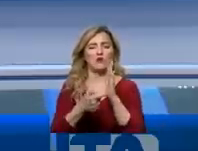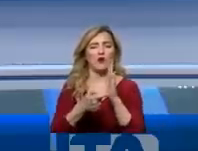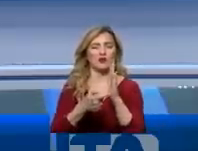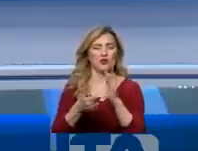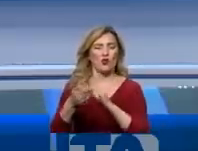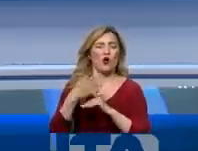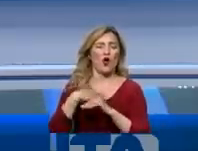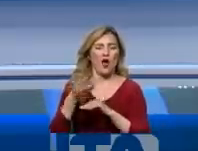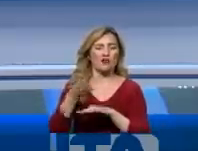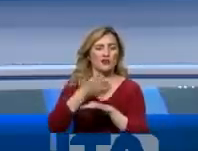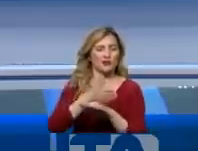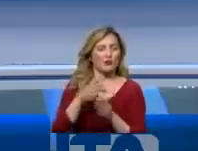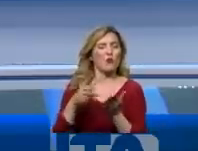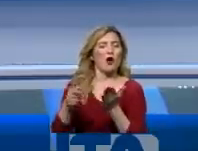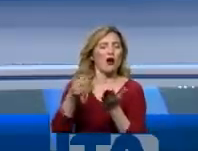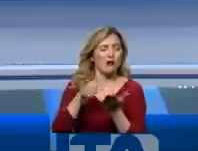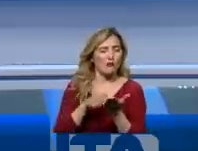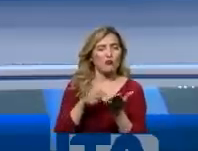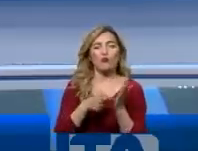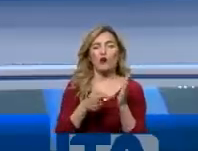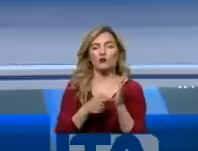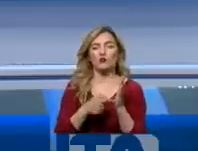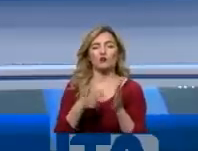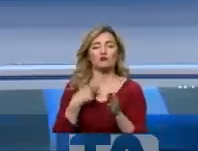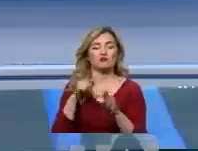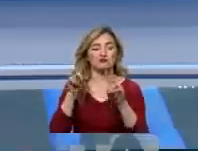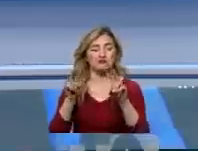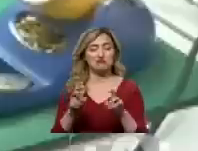es una de las medidas importantes para la producción.